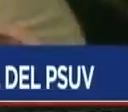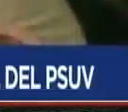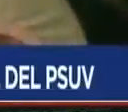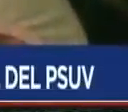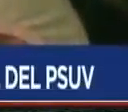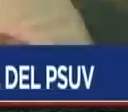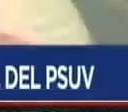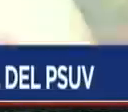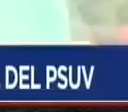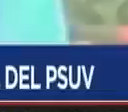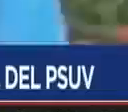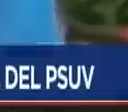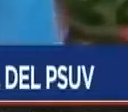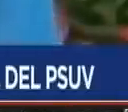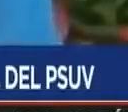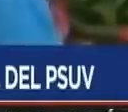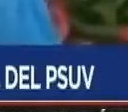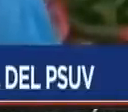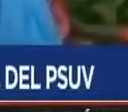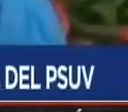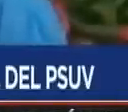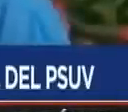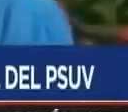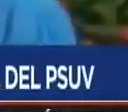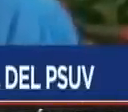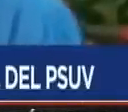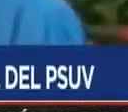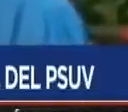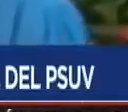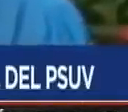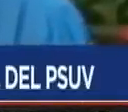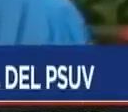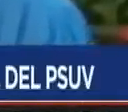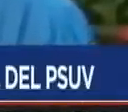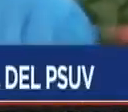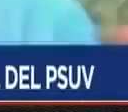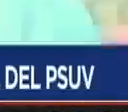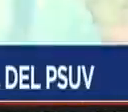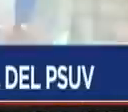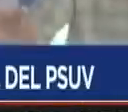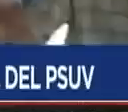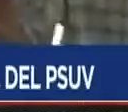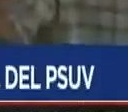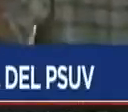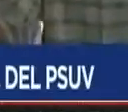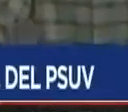No solo levantó su voz, sino que levantó sus armas para defender al comandante Chávez.